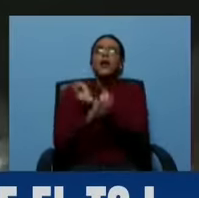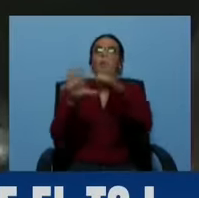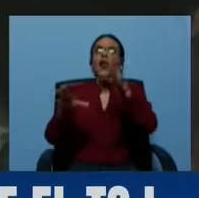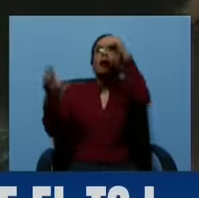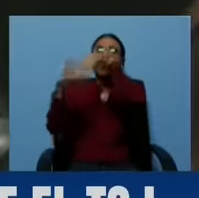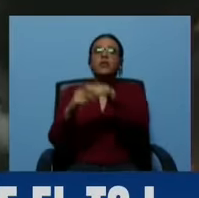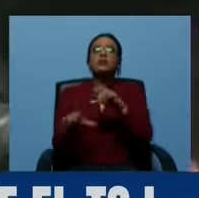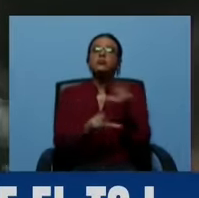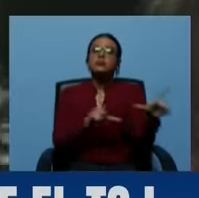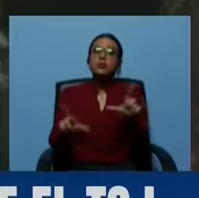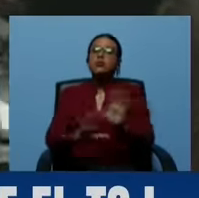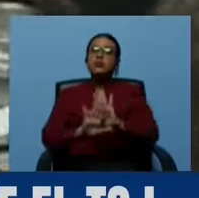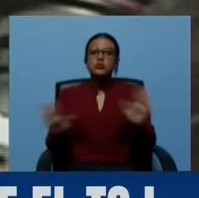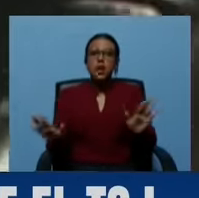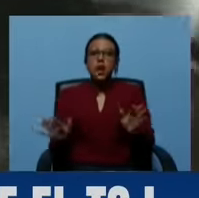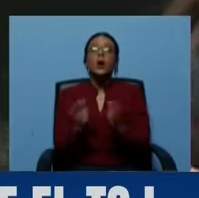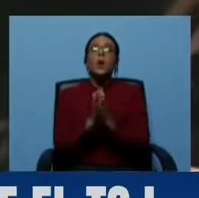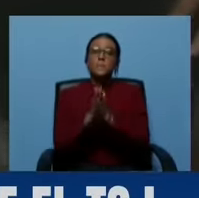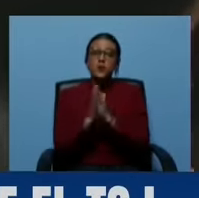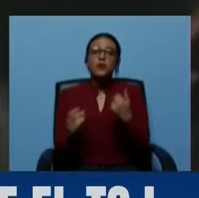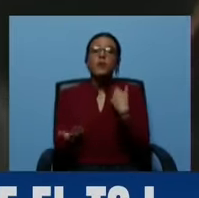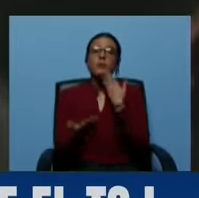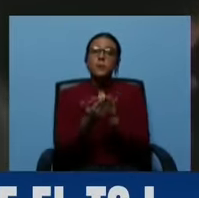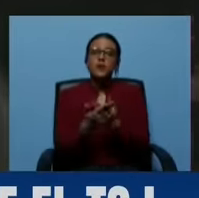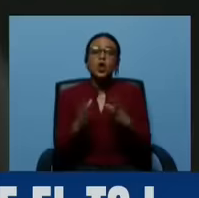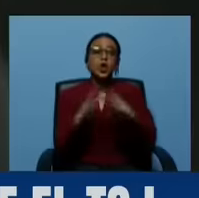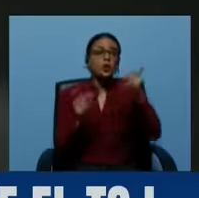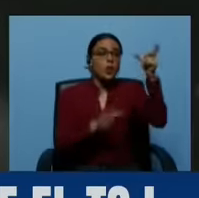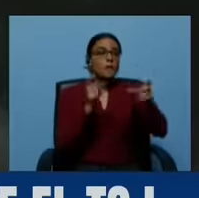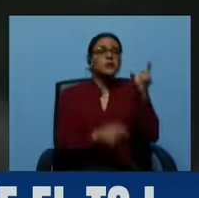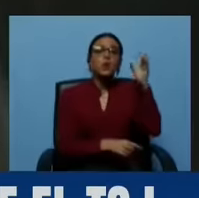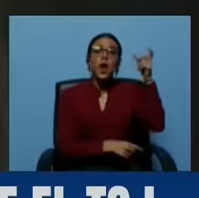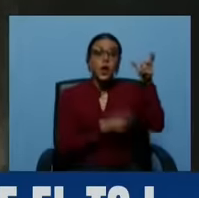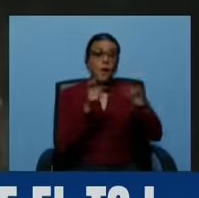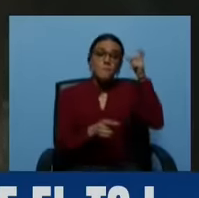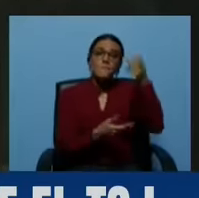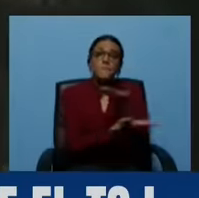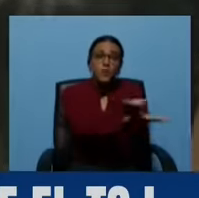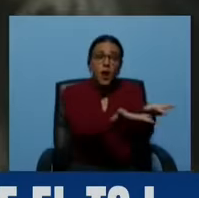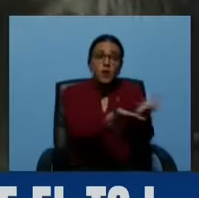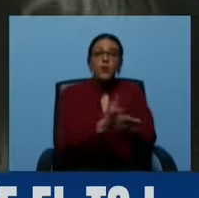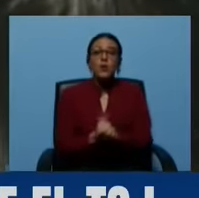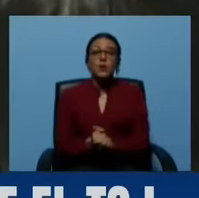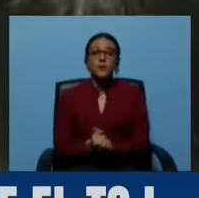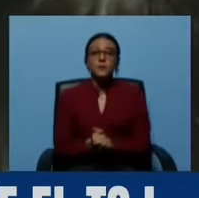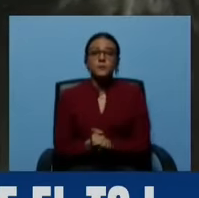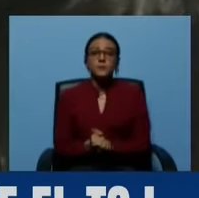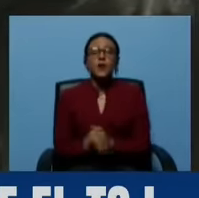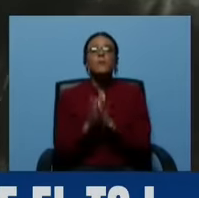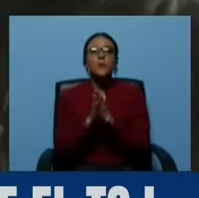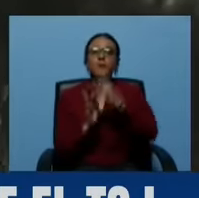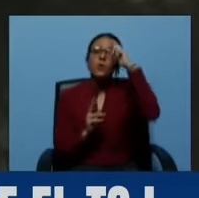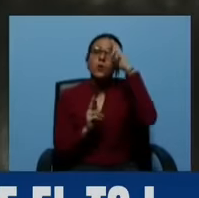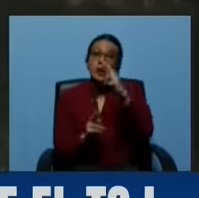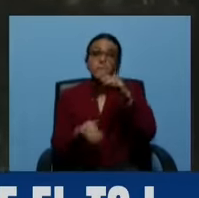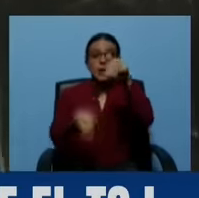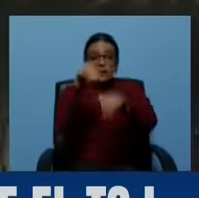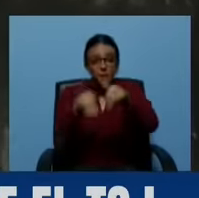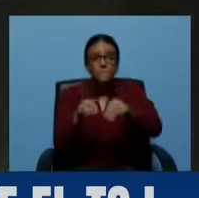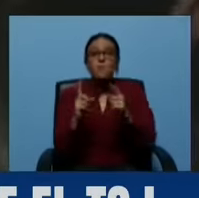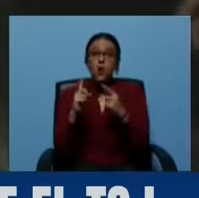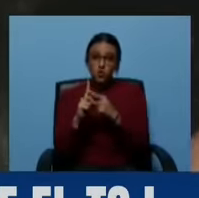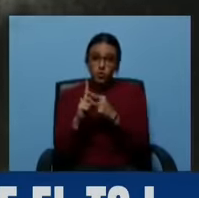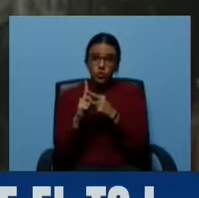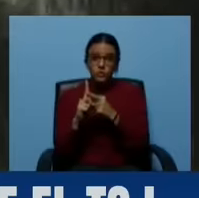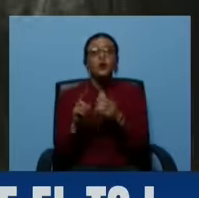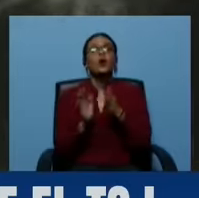allí. Vamos a pedir en nombre de todo el pueblo que se respete el voto, que